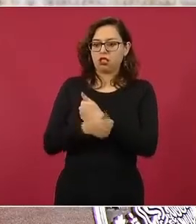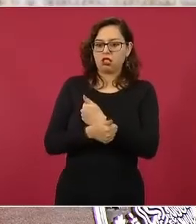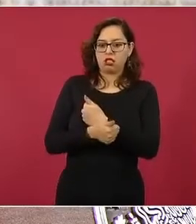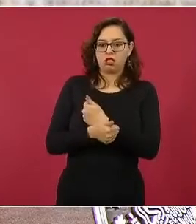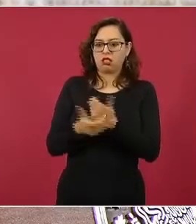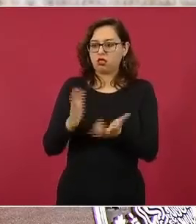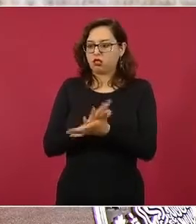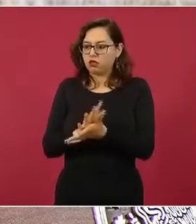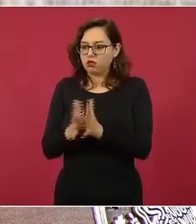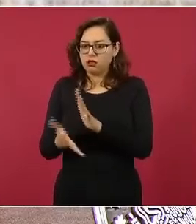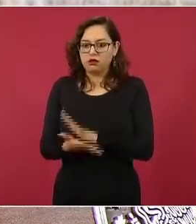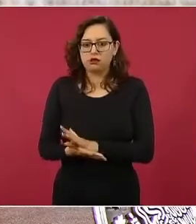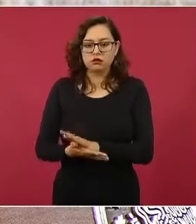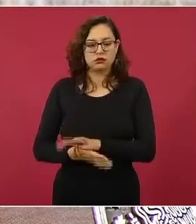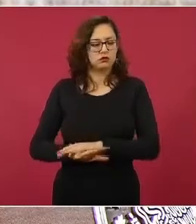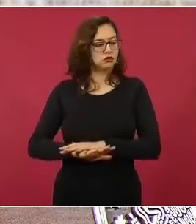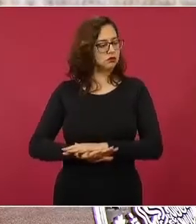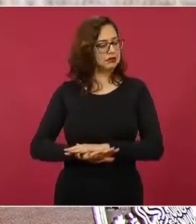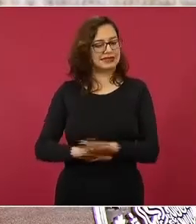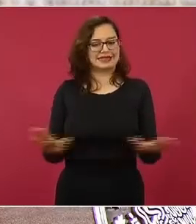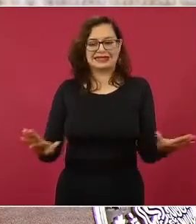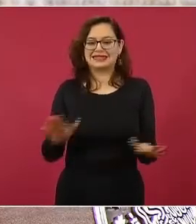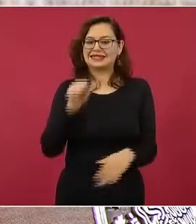bloqueos, nada,